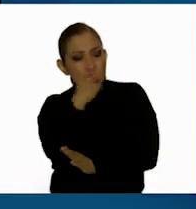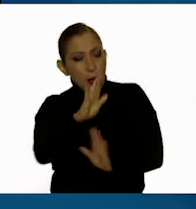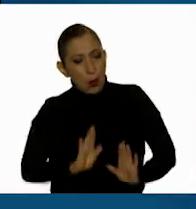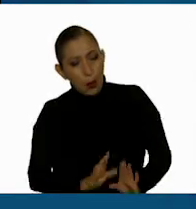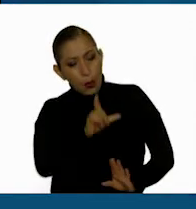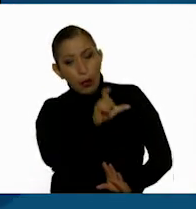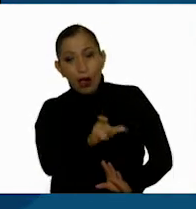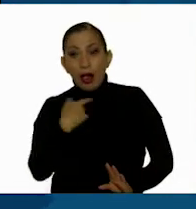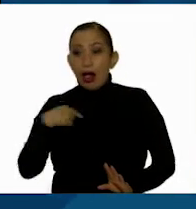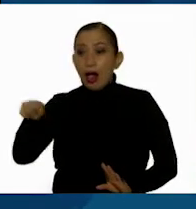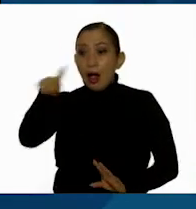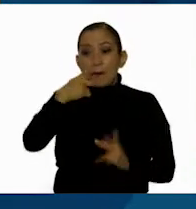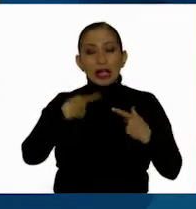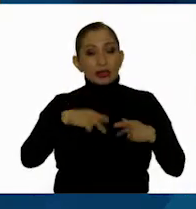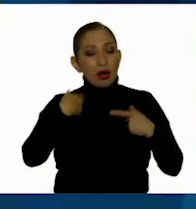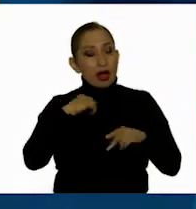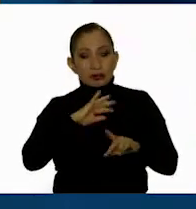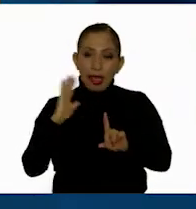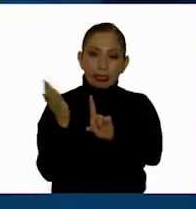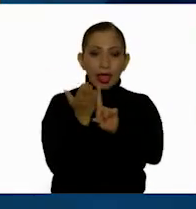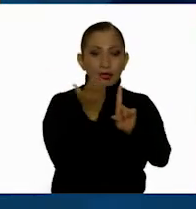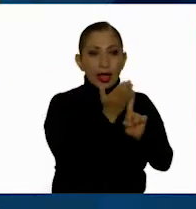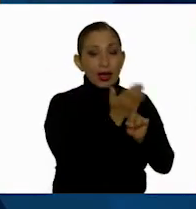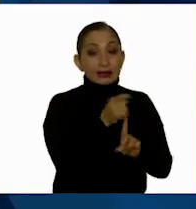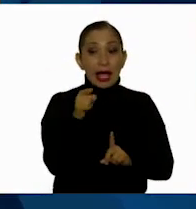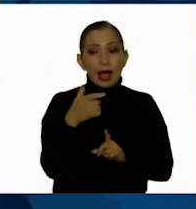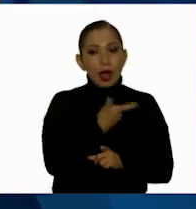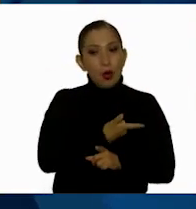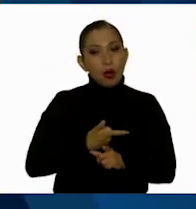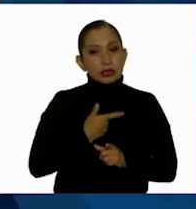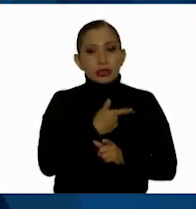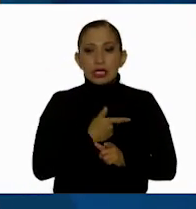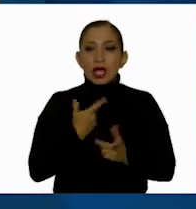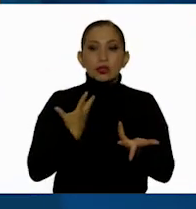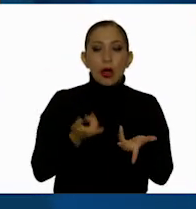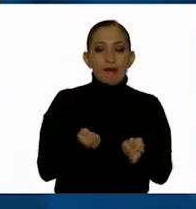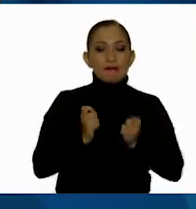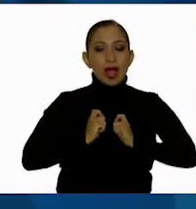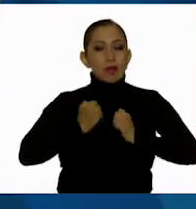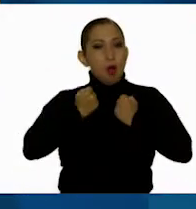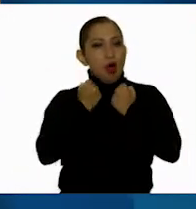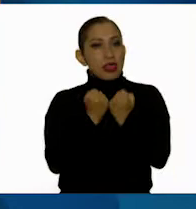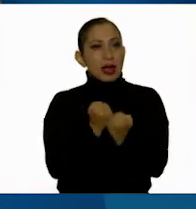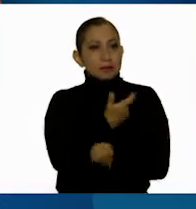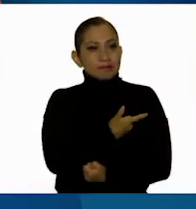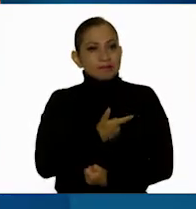lograba seducir a las masas y a él lo seducía la ostentación de la toma del poder.